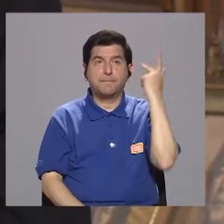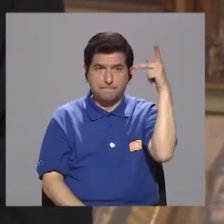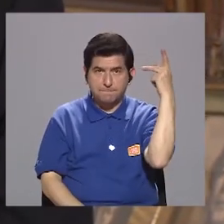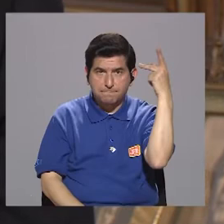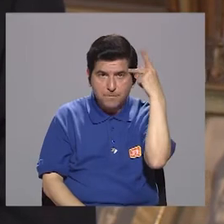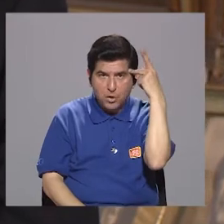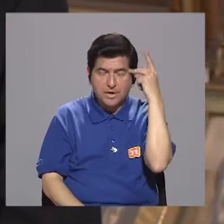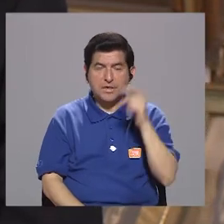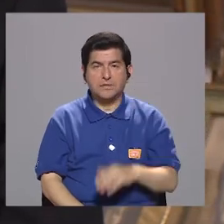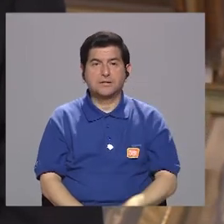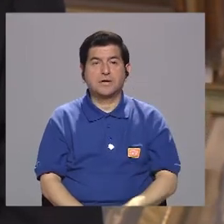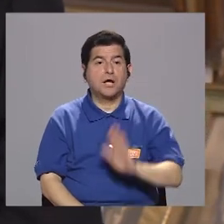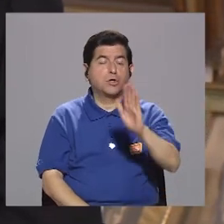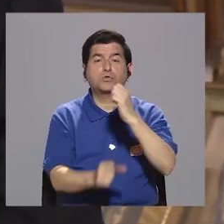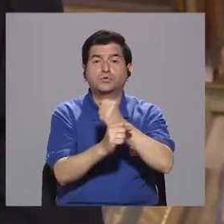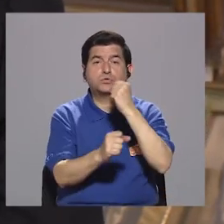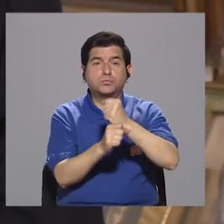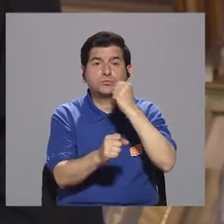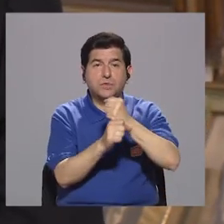política, su obra